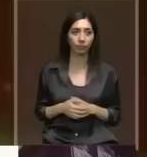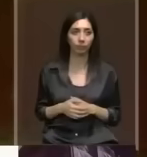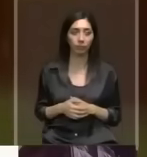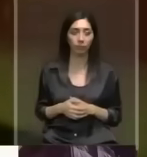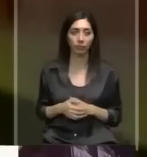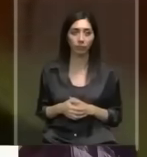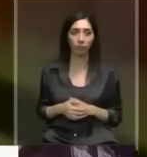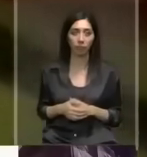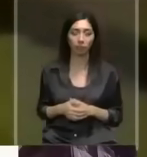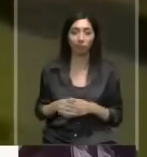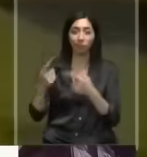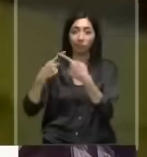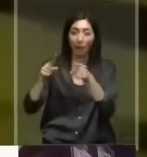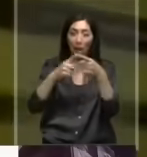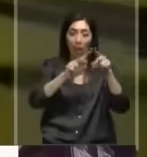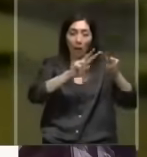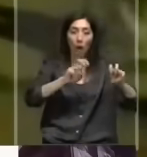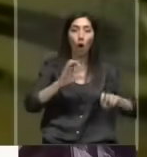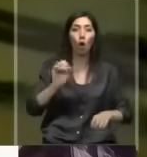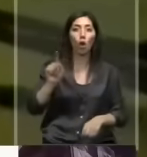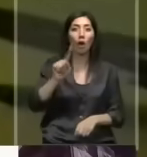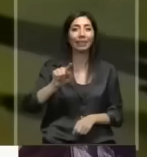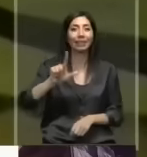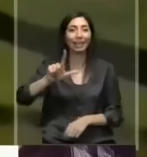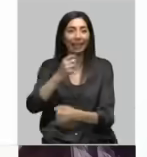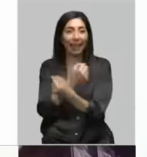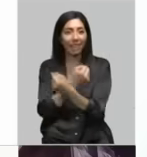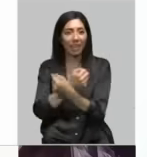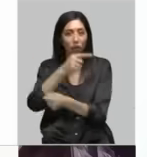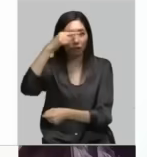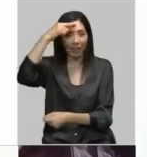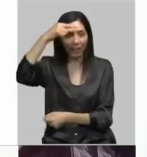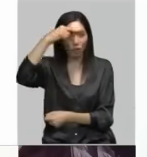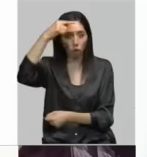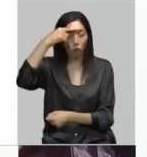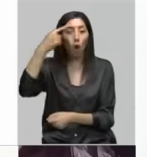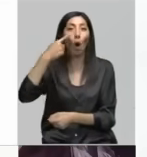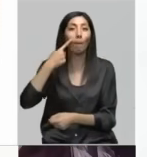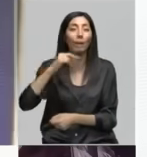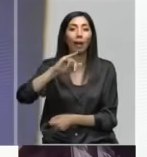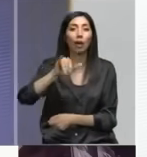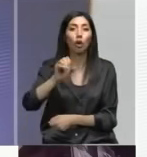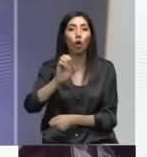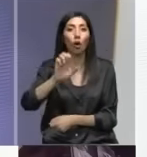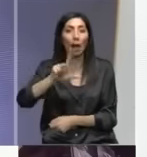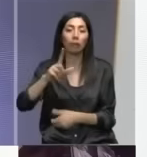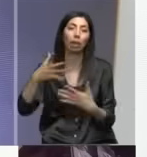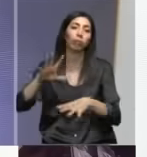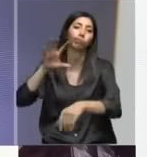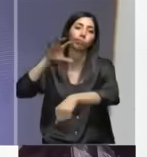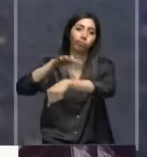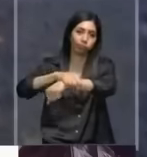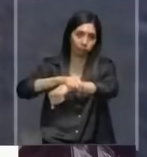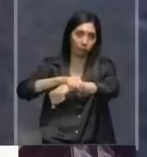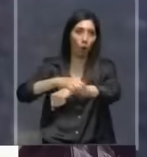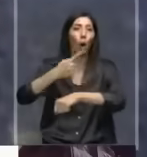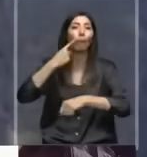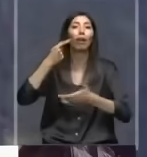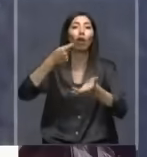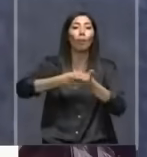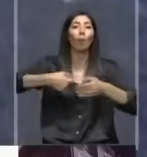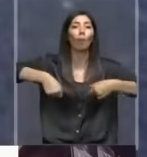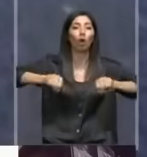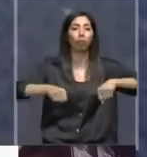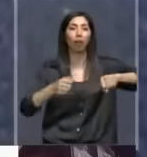Después de diversos operativos del OS-7 de San Antonio, Joel Martínez fue detenido. No sirvió de mucho la moto de agua que compró para escapar